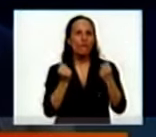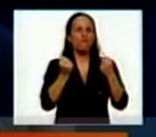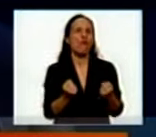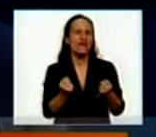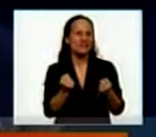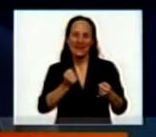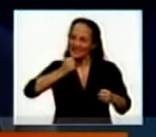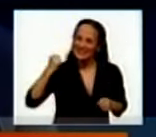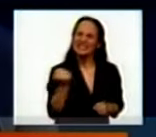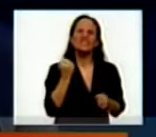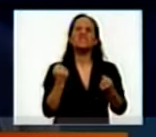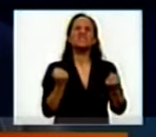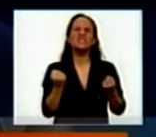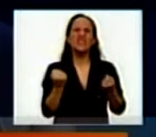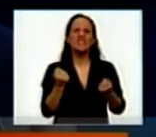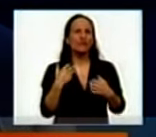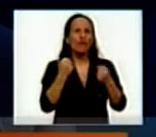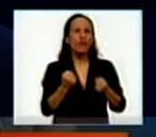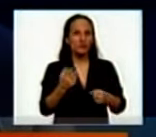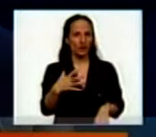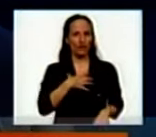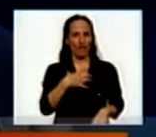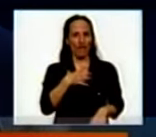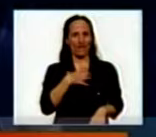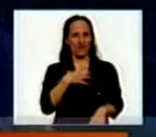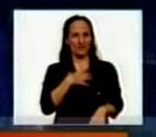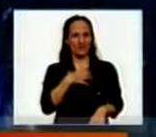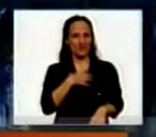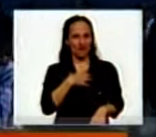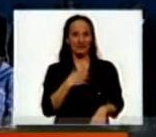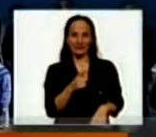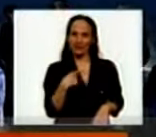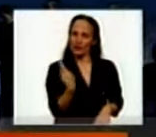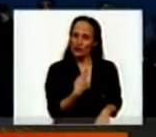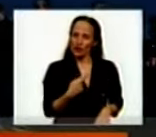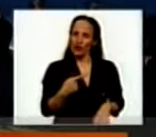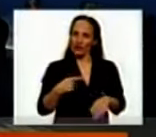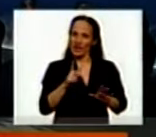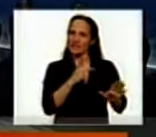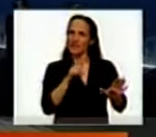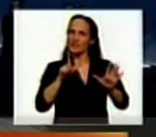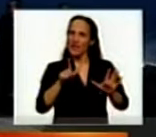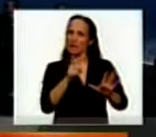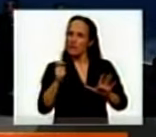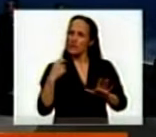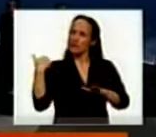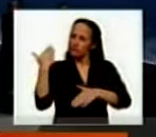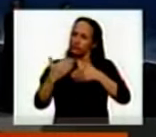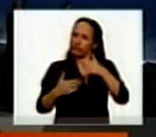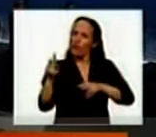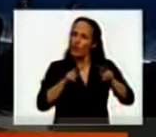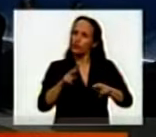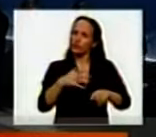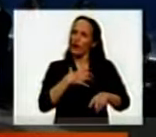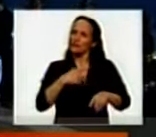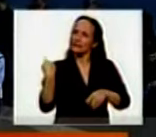la confianza, que es lo que estamos tratando de construir todos los días desde hace 7 meses. Y